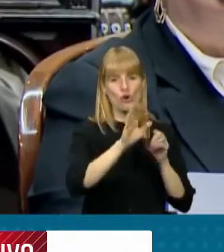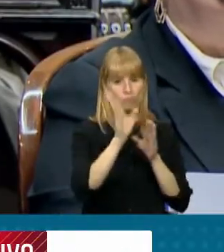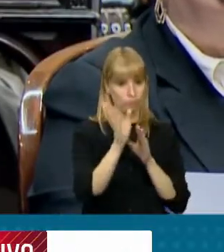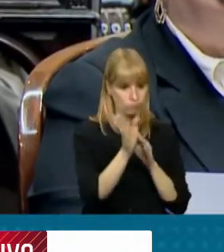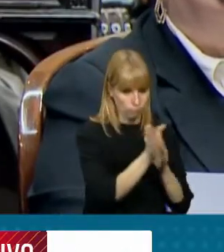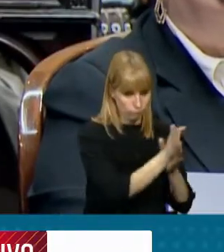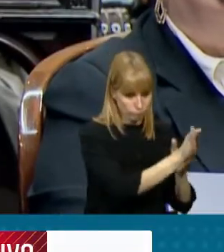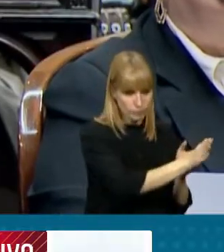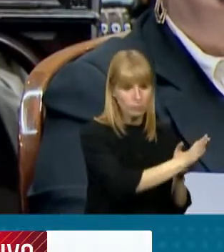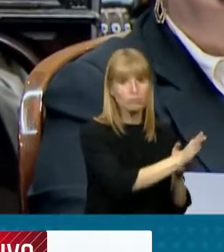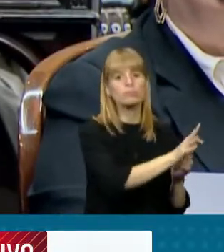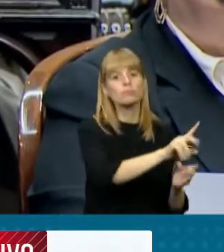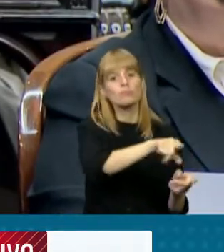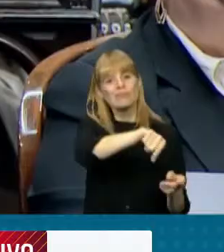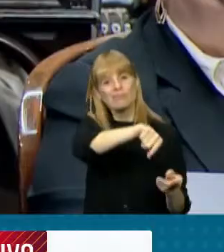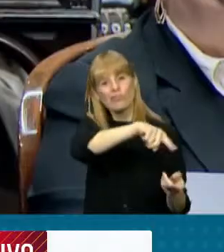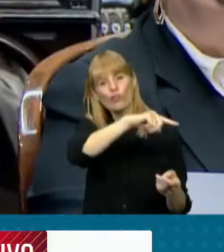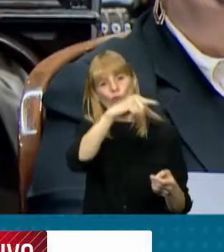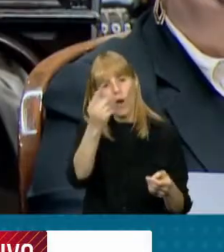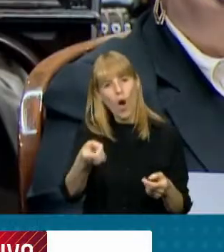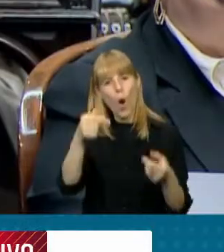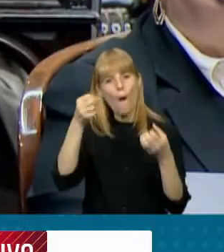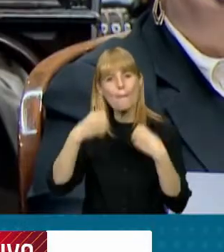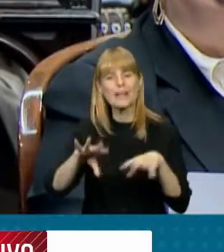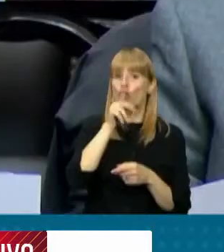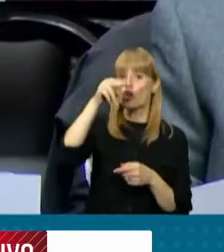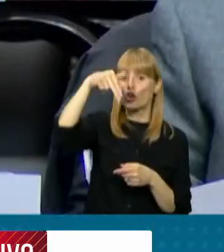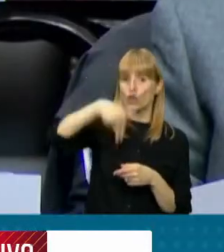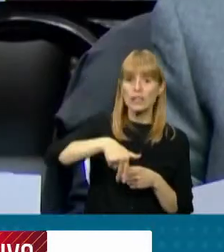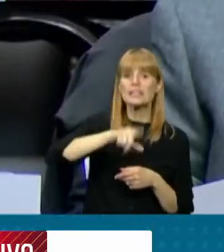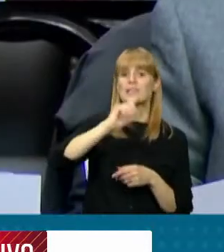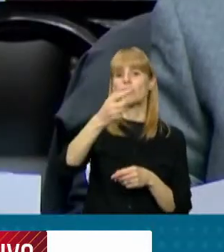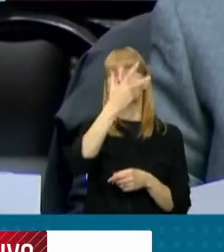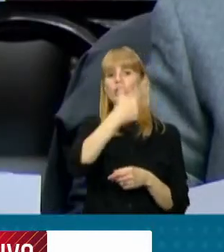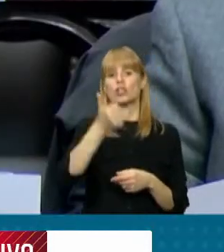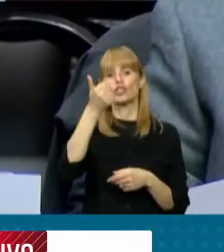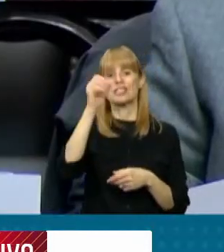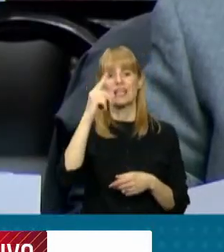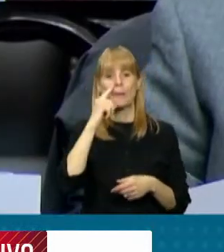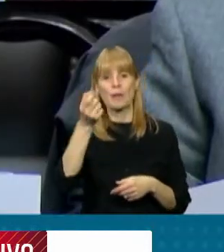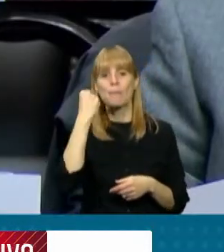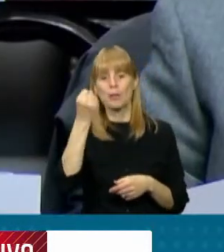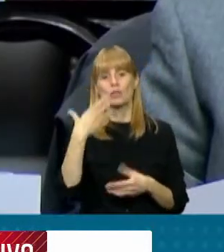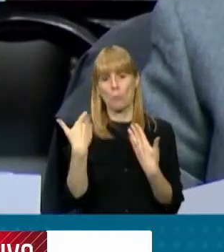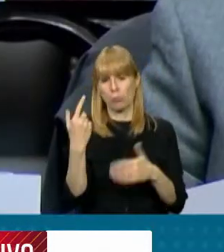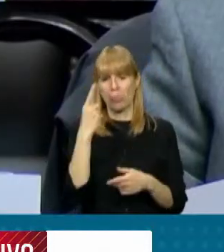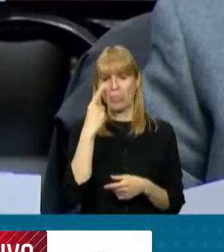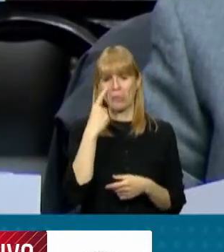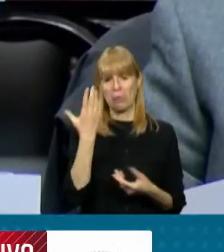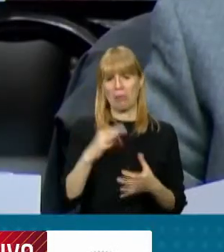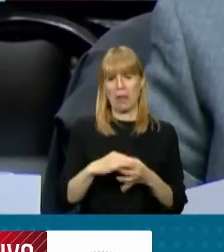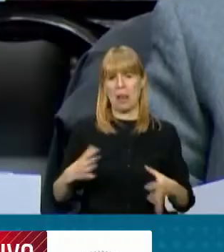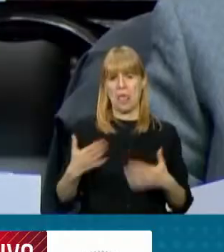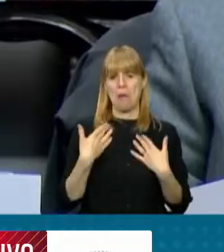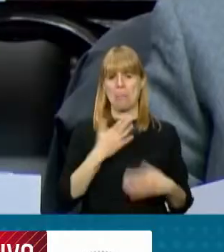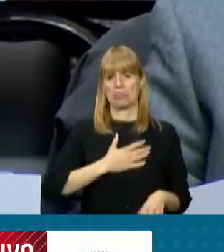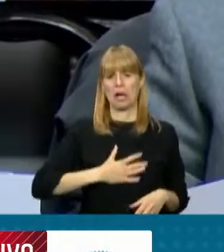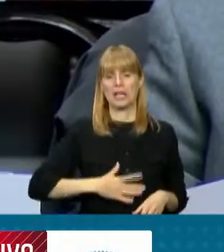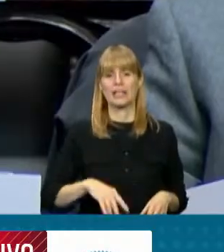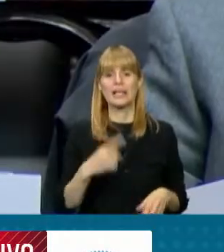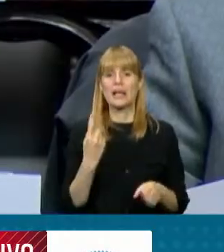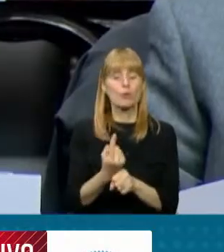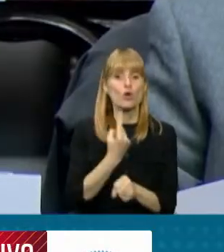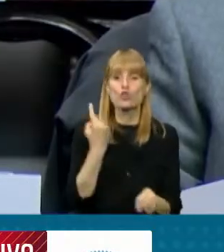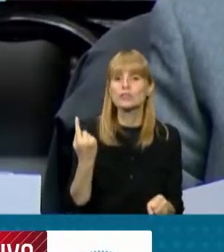mensual. Ese es el punto tal vez más importante. Sí. Porque después, en cuanto al número, de 3.55 a